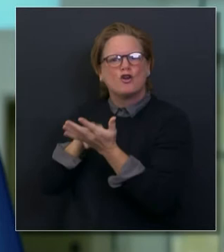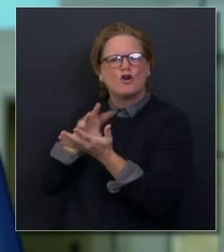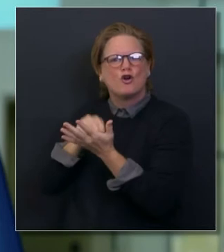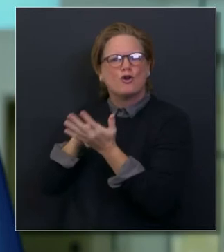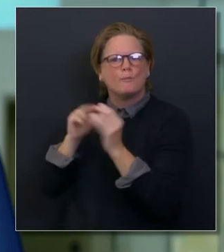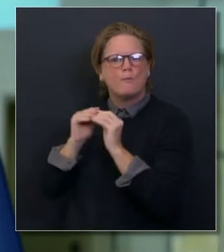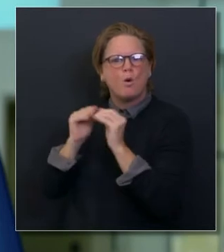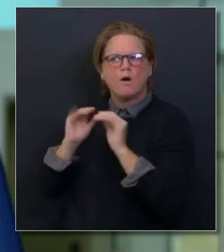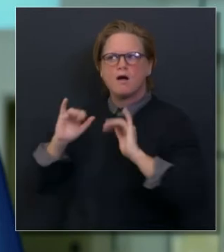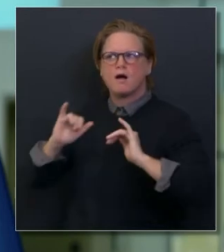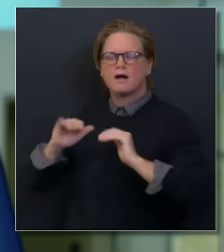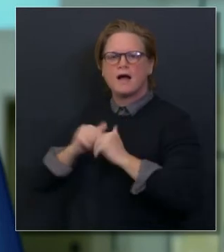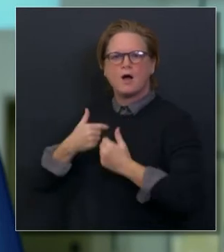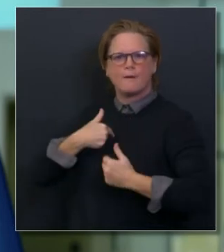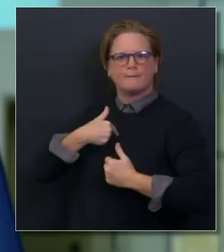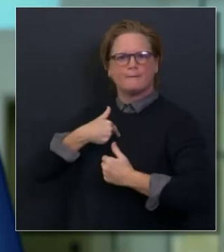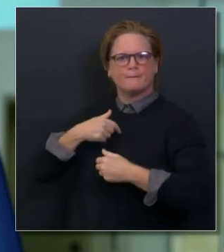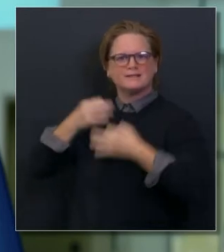prioridades,